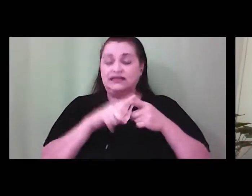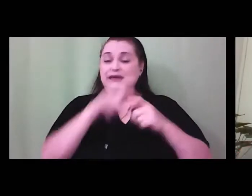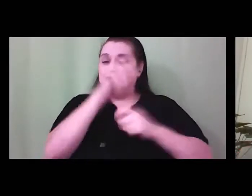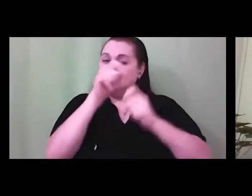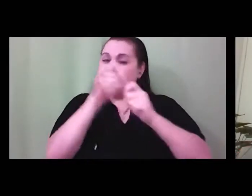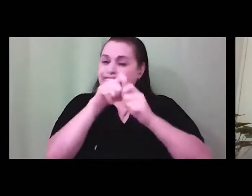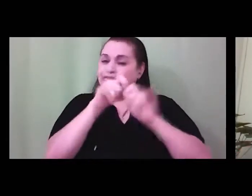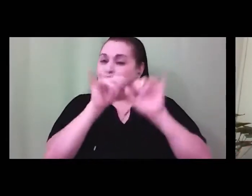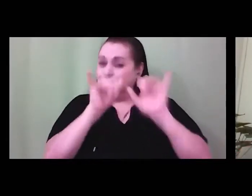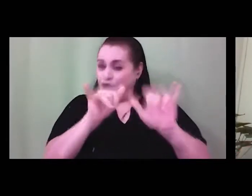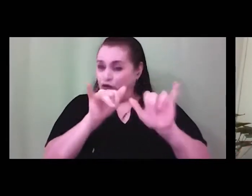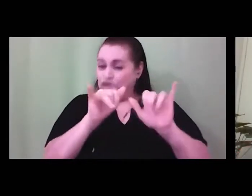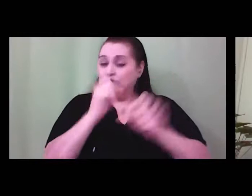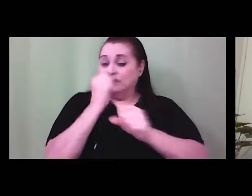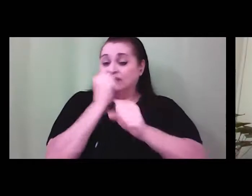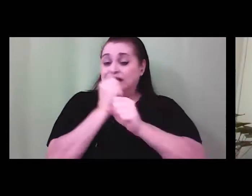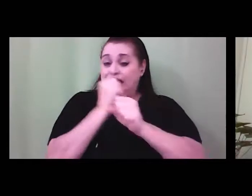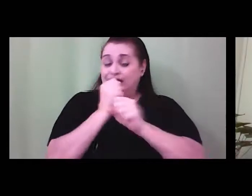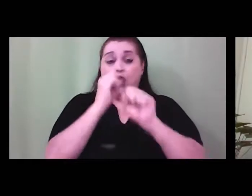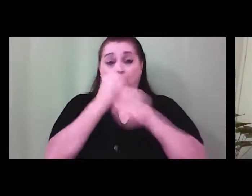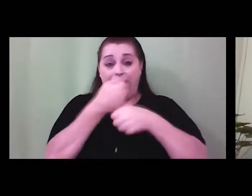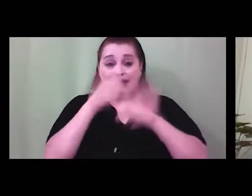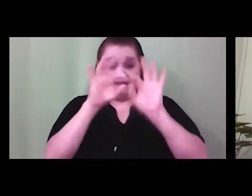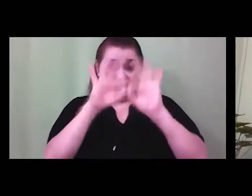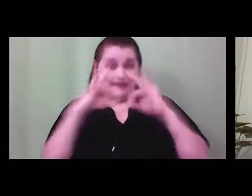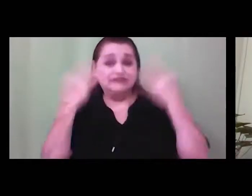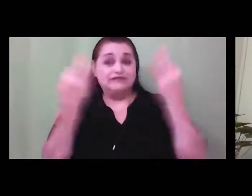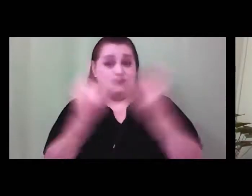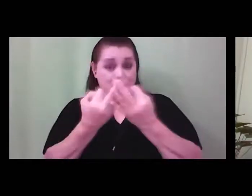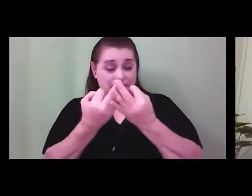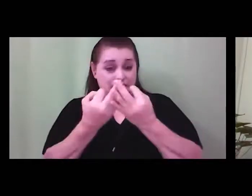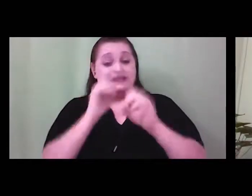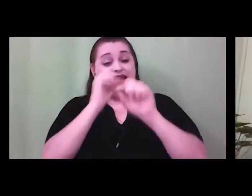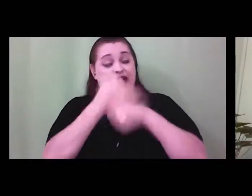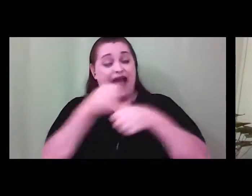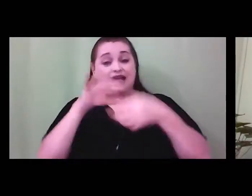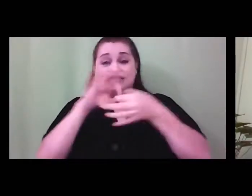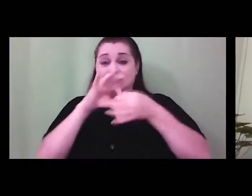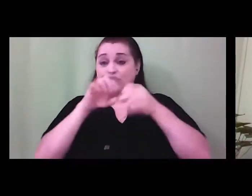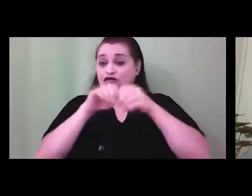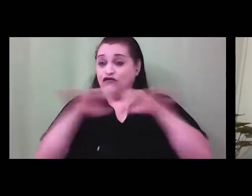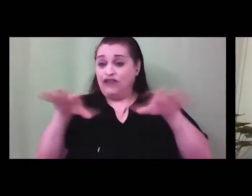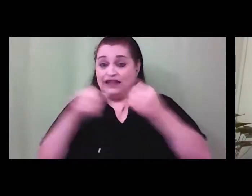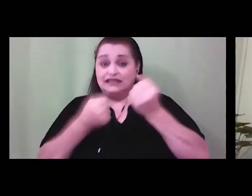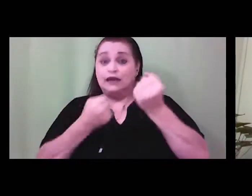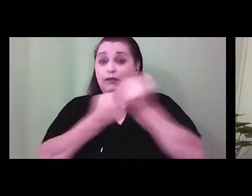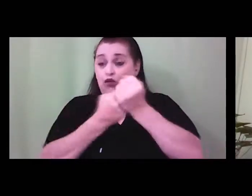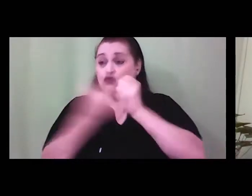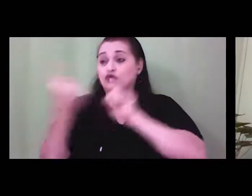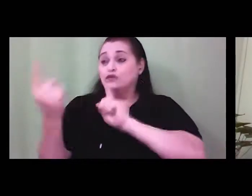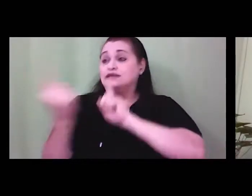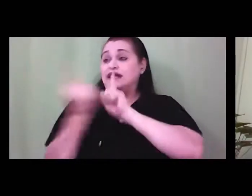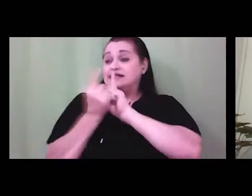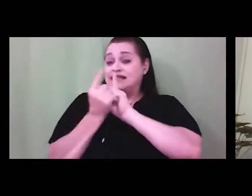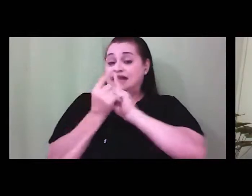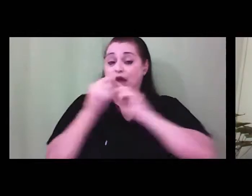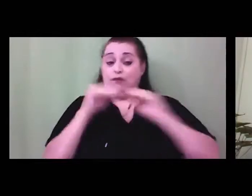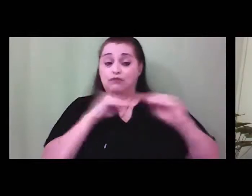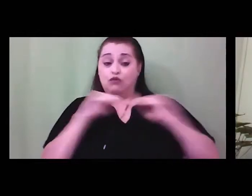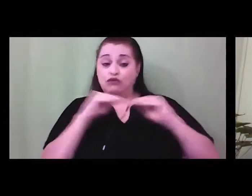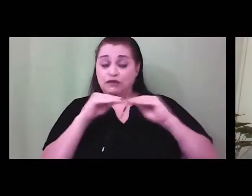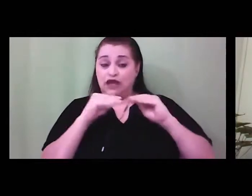precisamente el trabajo que hacen las familias y que hacen las redes de apoyo cuando se acercan a los movimientos de